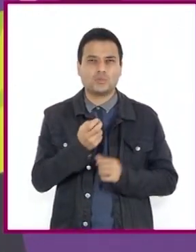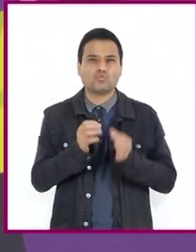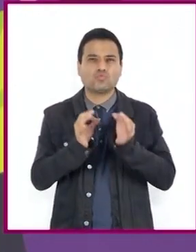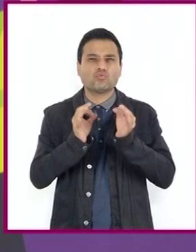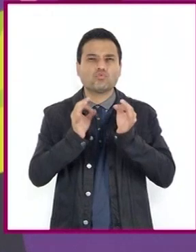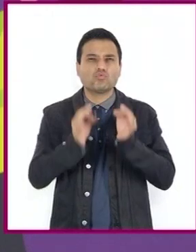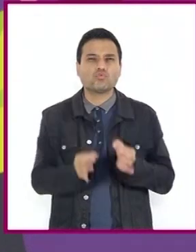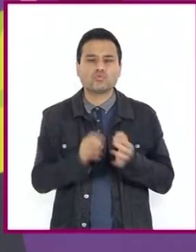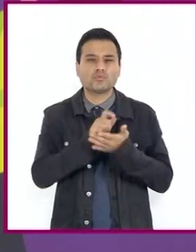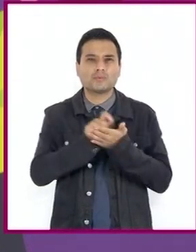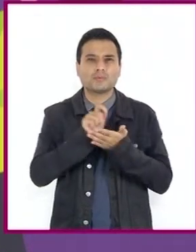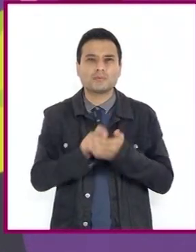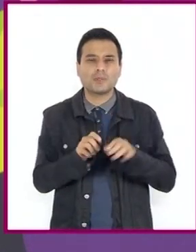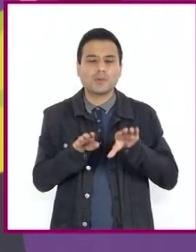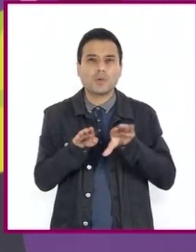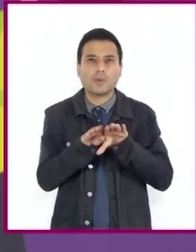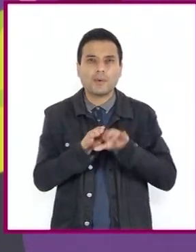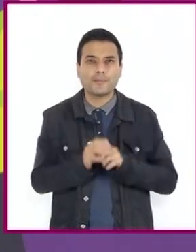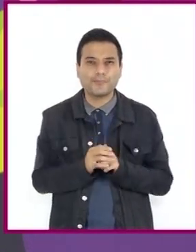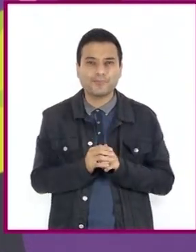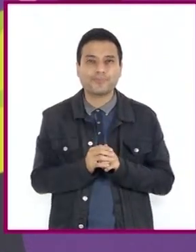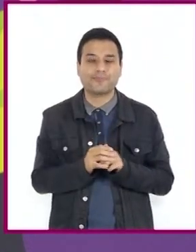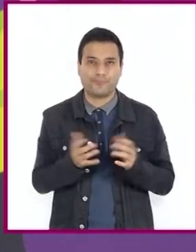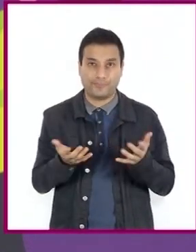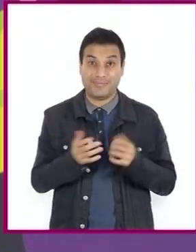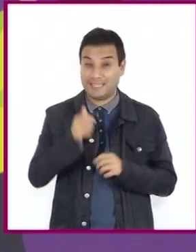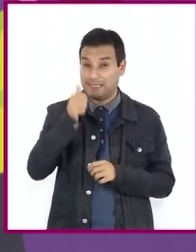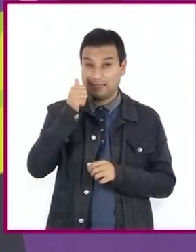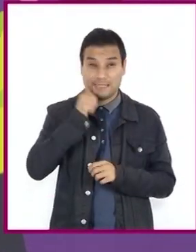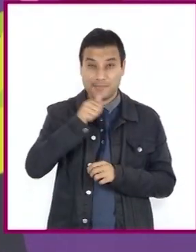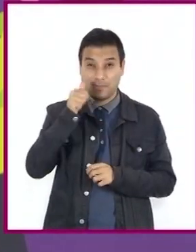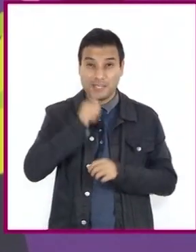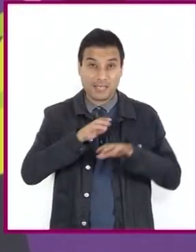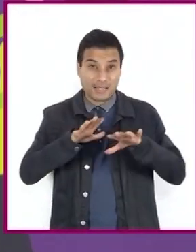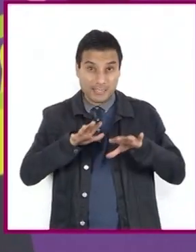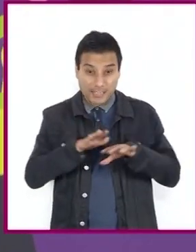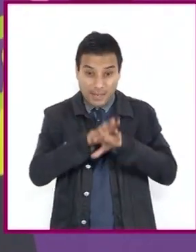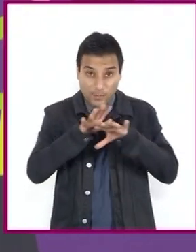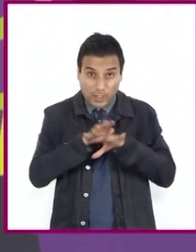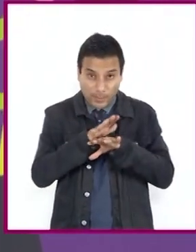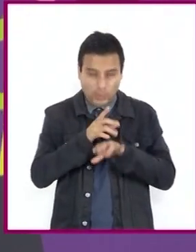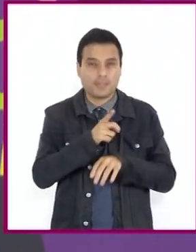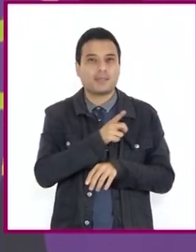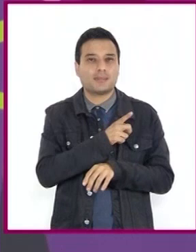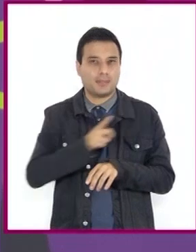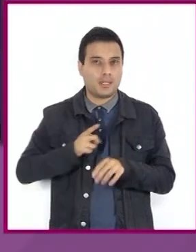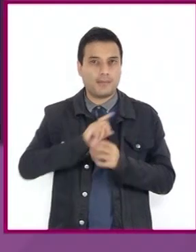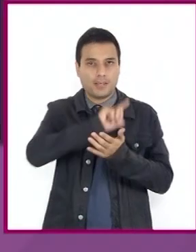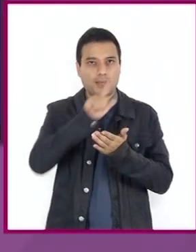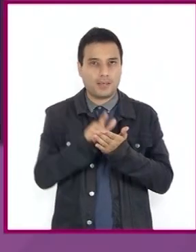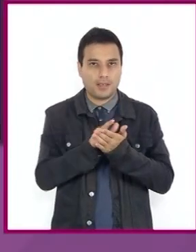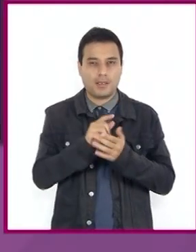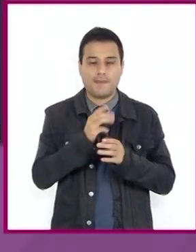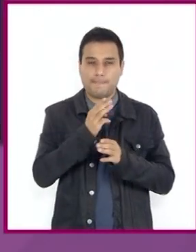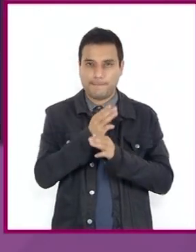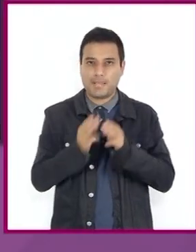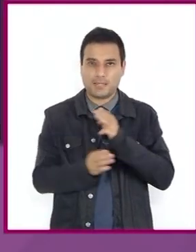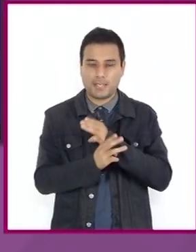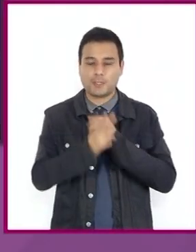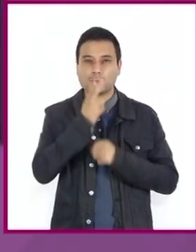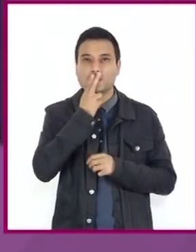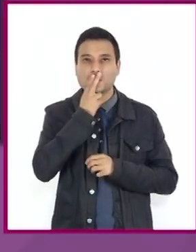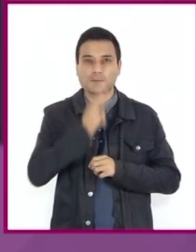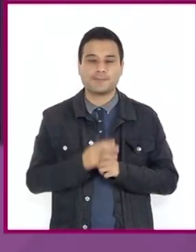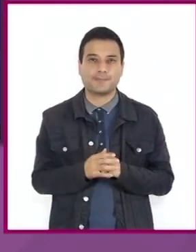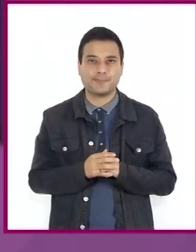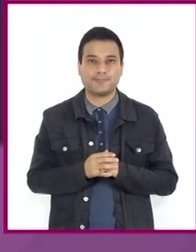una ecuación química implica que para todo cambio se cumpla con la ley de la conservación de la materia. Muchos